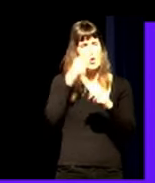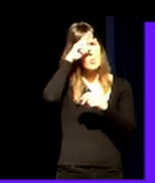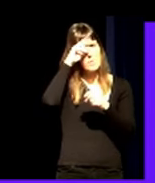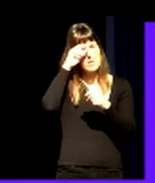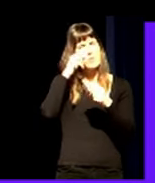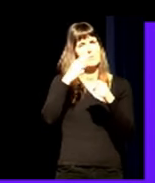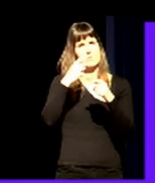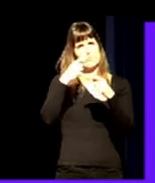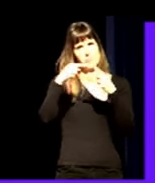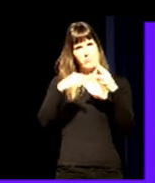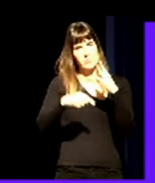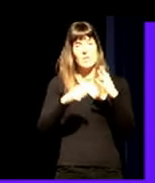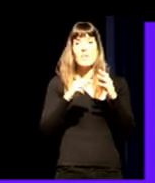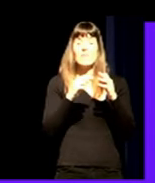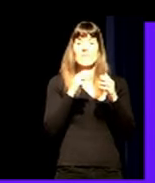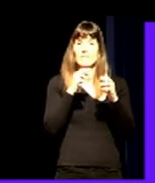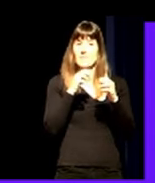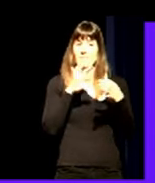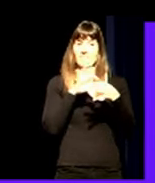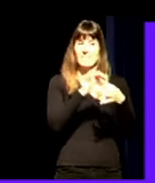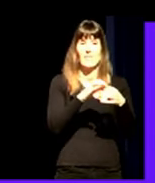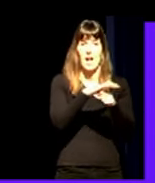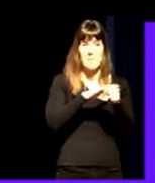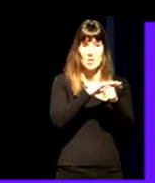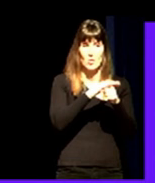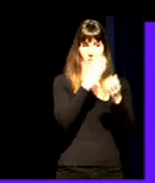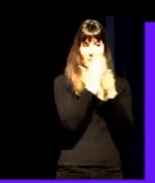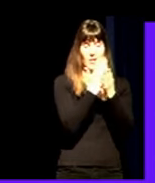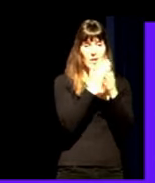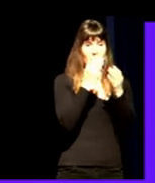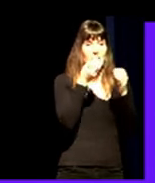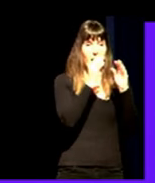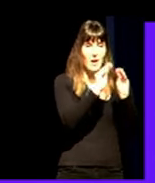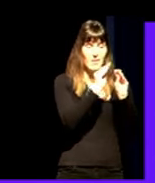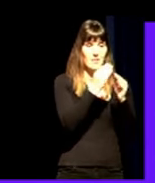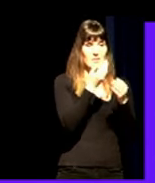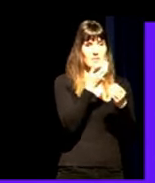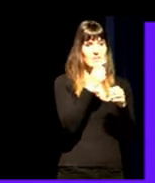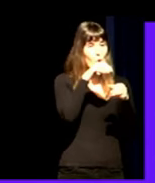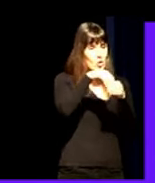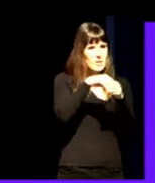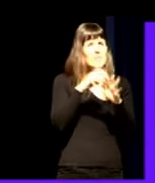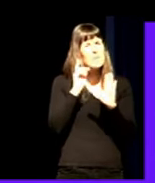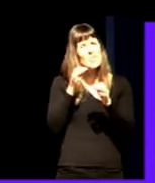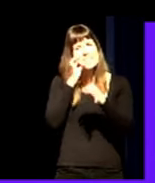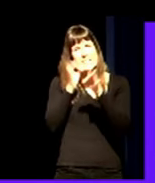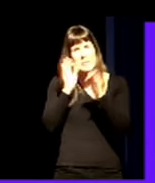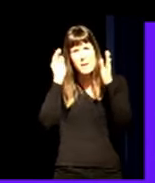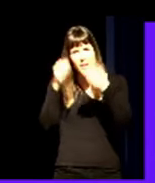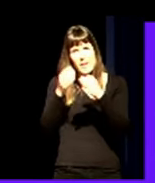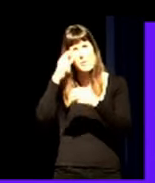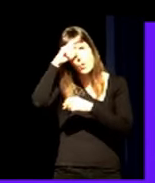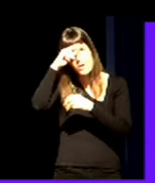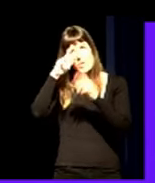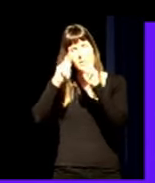Preocupaciones que tienen que ver con lo académico. Pero yo siempre hago la pregunta, ¿cuántas preocupaciones en ese primer claustro de septiembre tenemos sobre